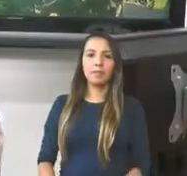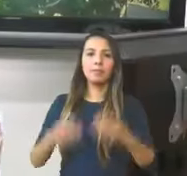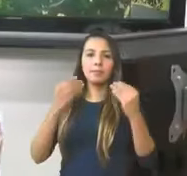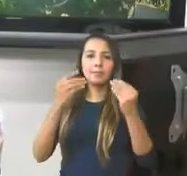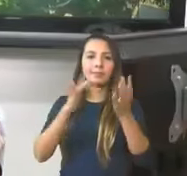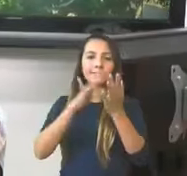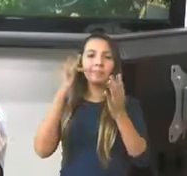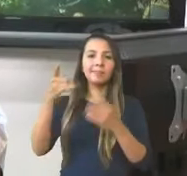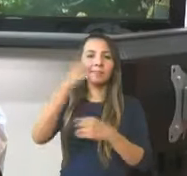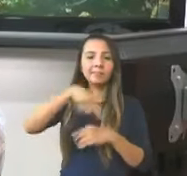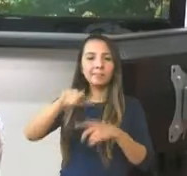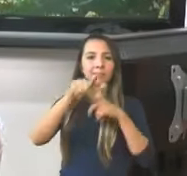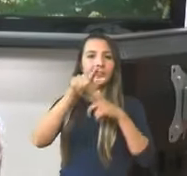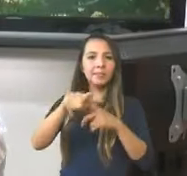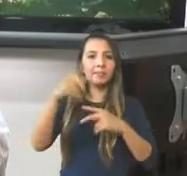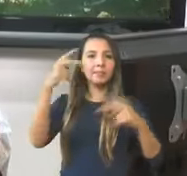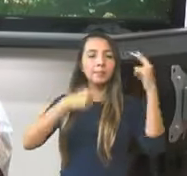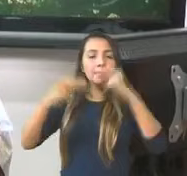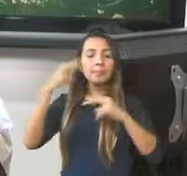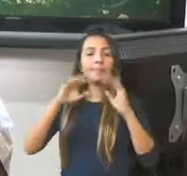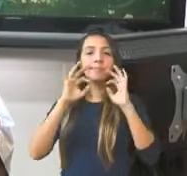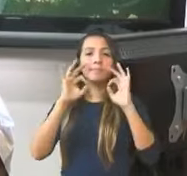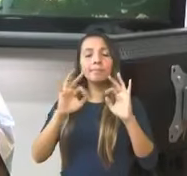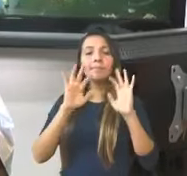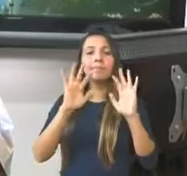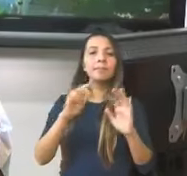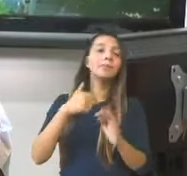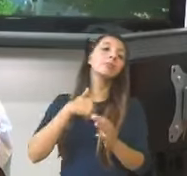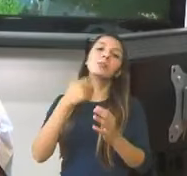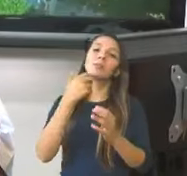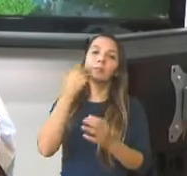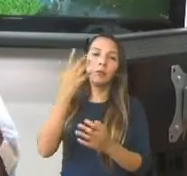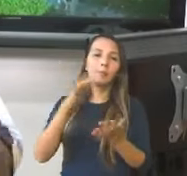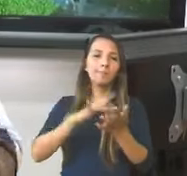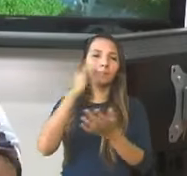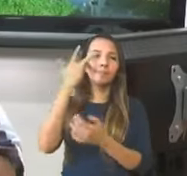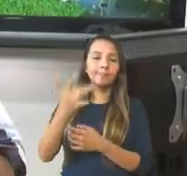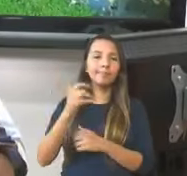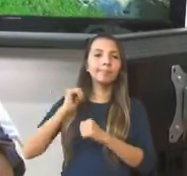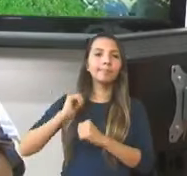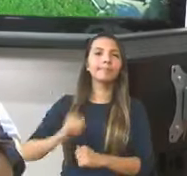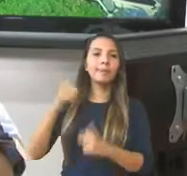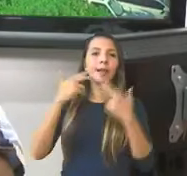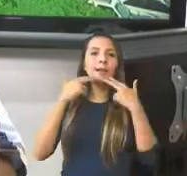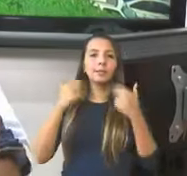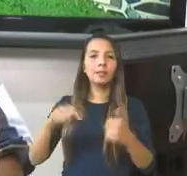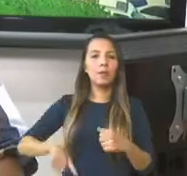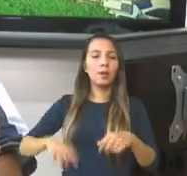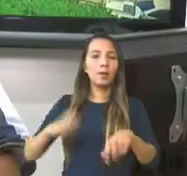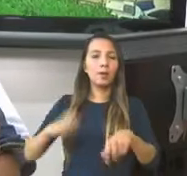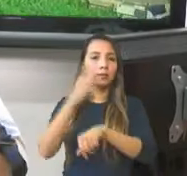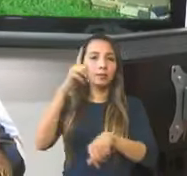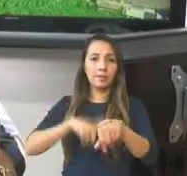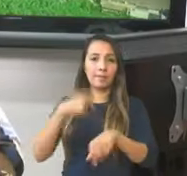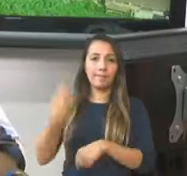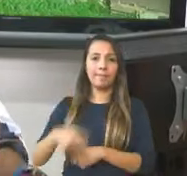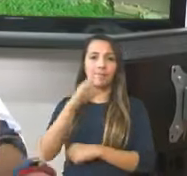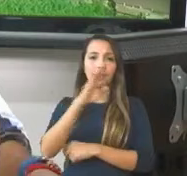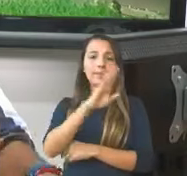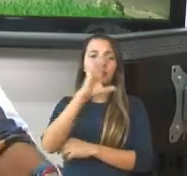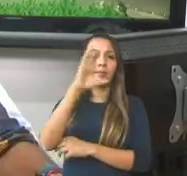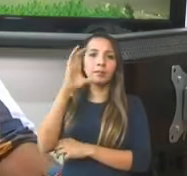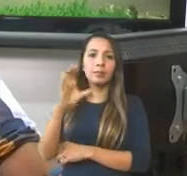Muchas gracias por continuar con nosotros. Pues bien, le agradezco al titular de la Secretaría de Hacienda del Gobierno del Estado de Baja